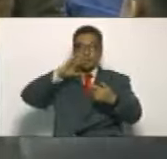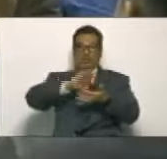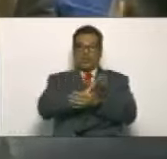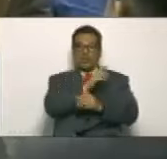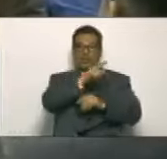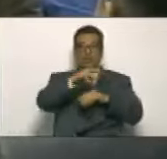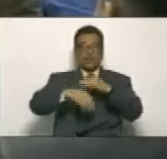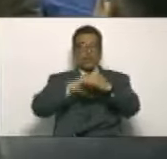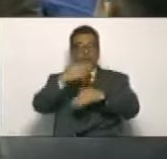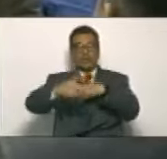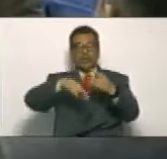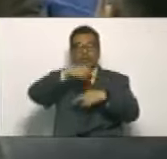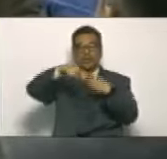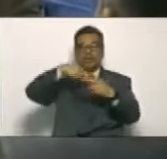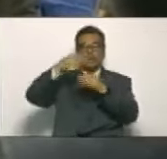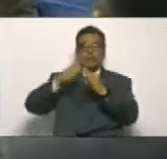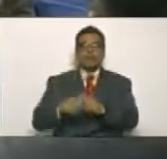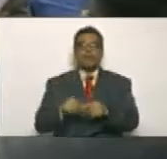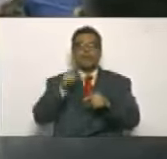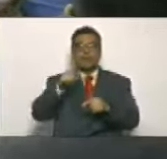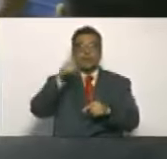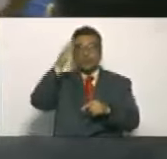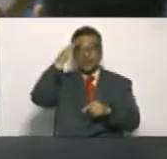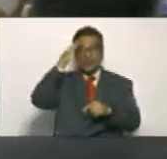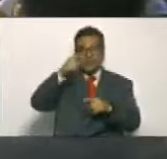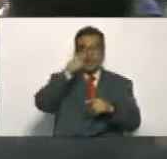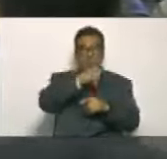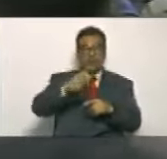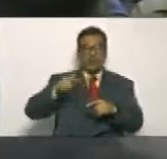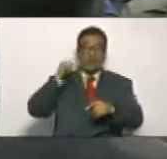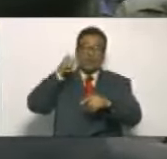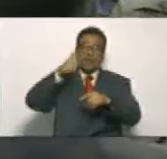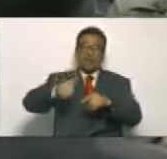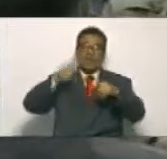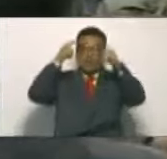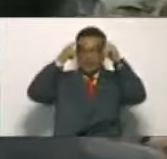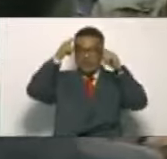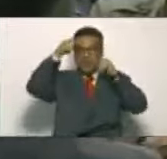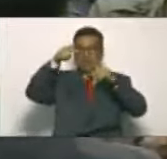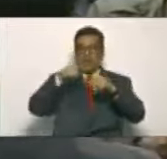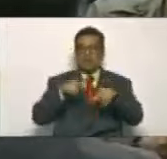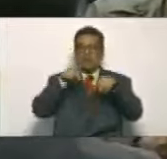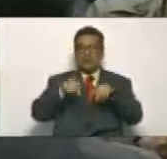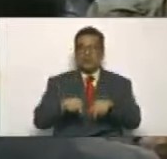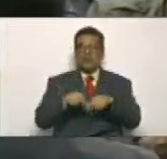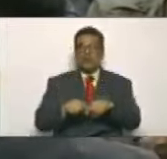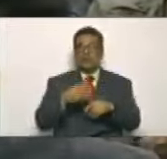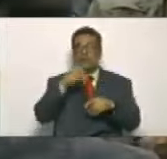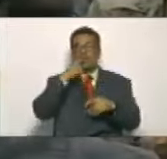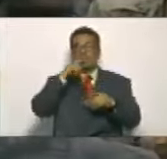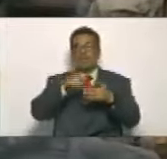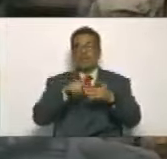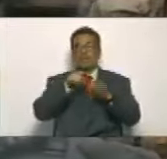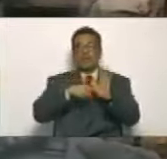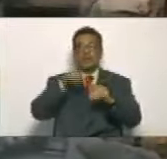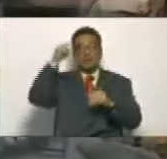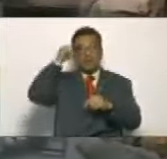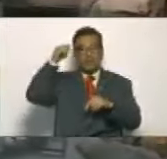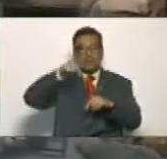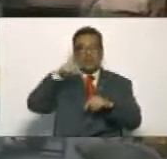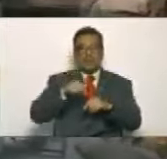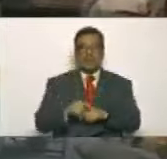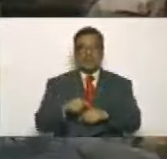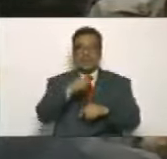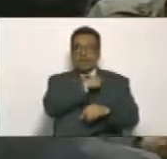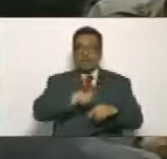los avances revolucionarios emprendidos por el comandante eterno Hugo Chávez y atendidos y defendidos hoy por